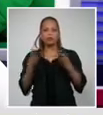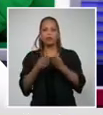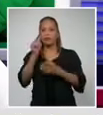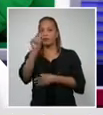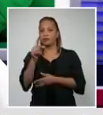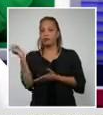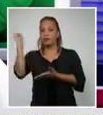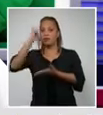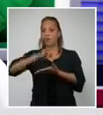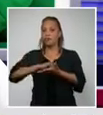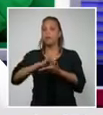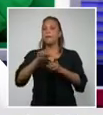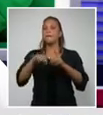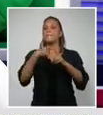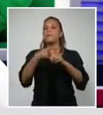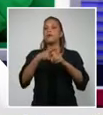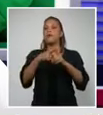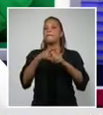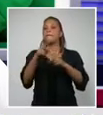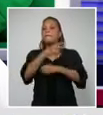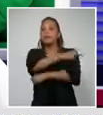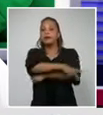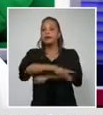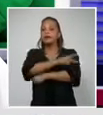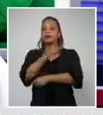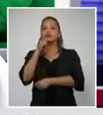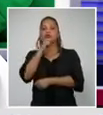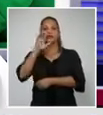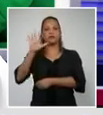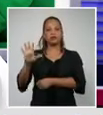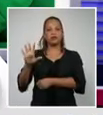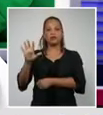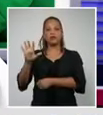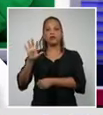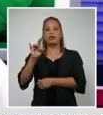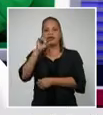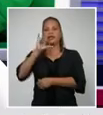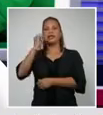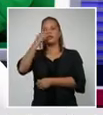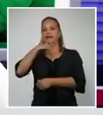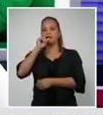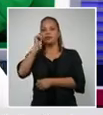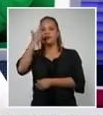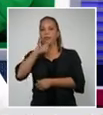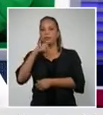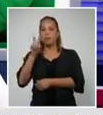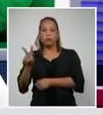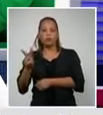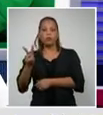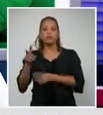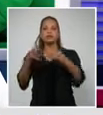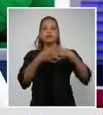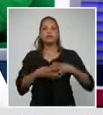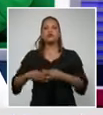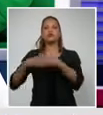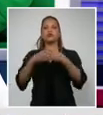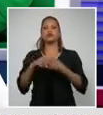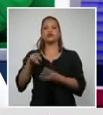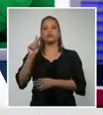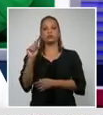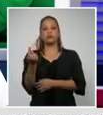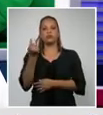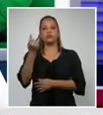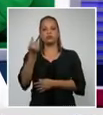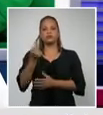por países, de Rusia 5, de Libia 2 y de Estados Unidos 1. Se diagnostican